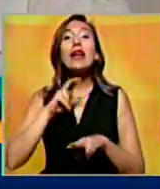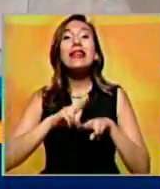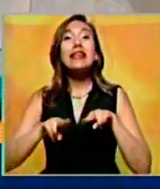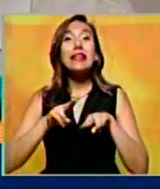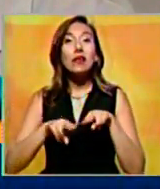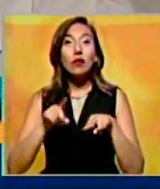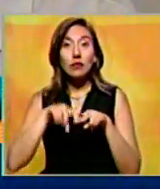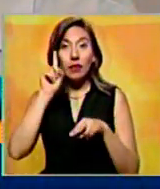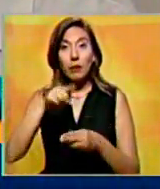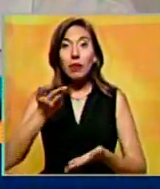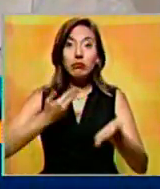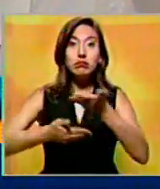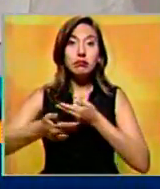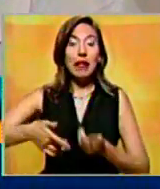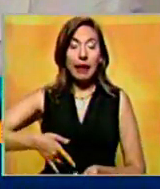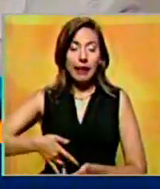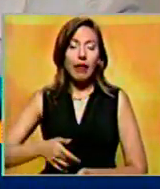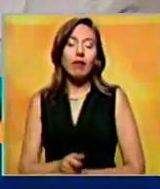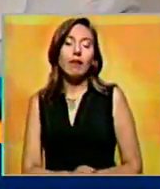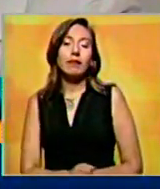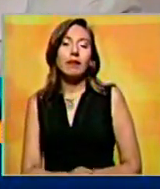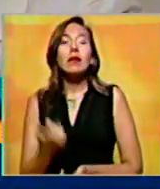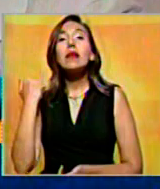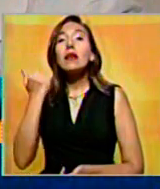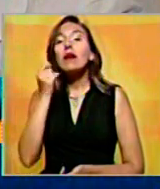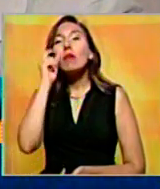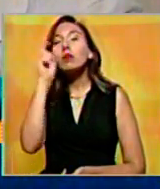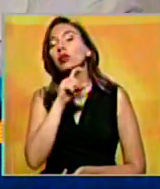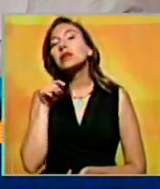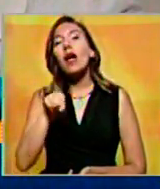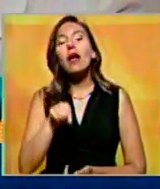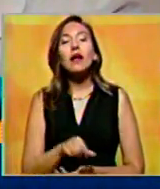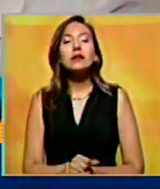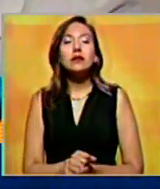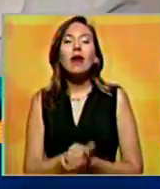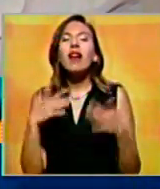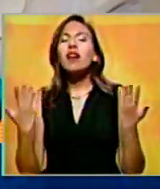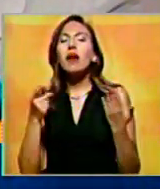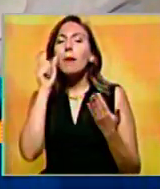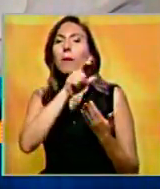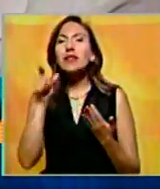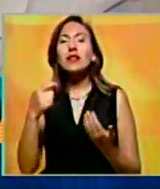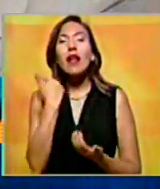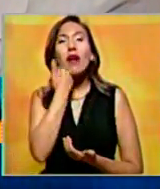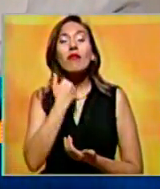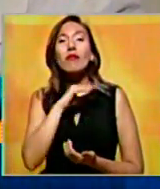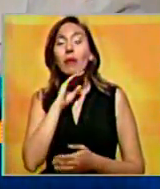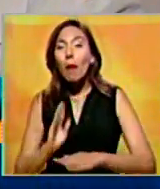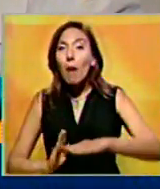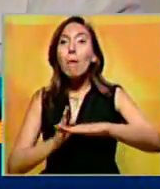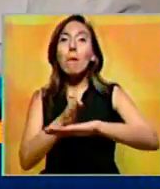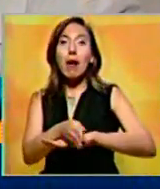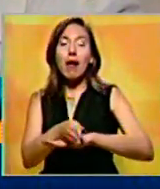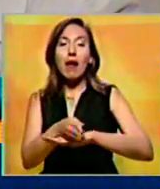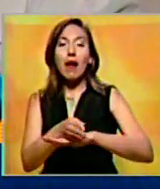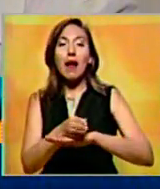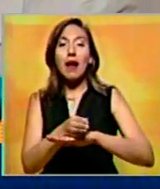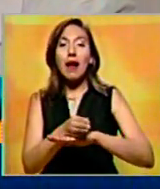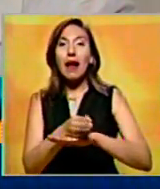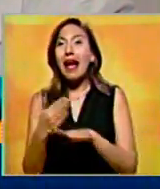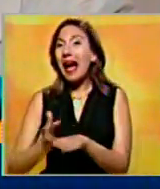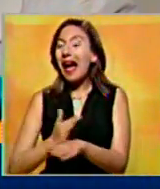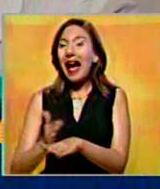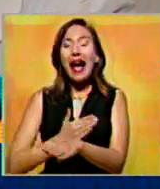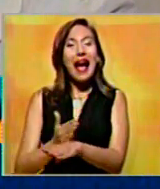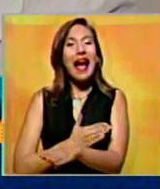niños, y lo que buscamos con esta vía es que los pacientes acudan a nosotros lo más